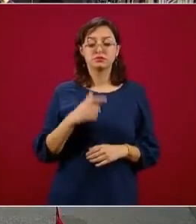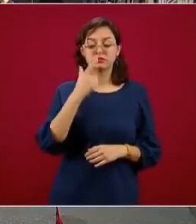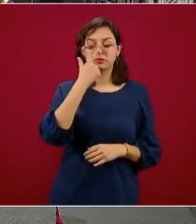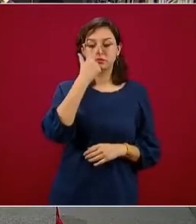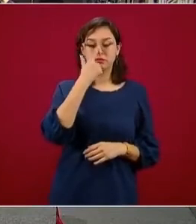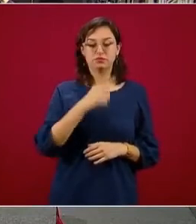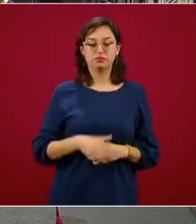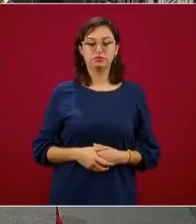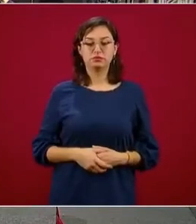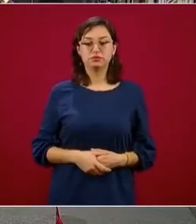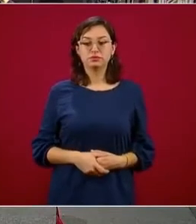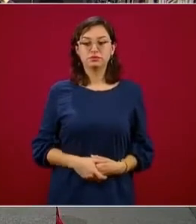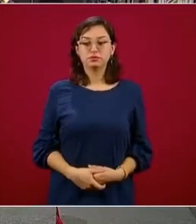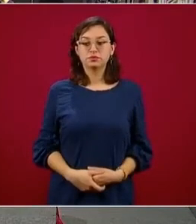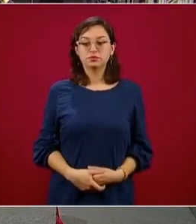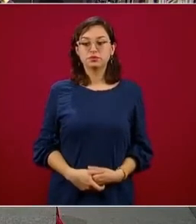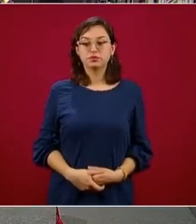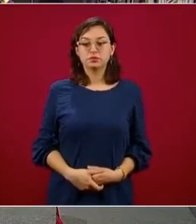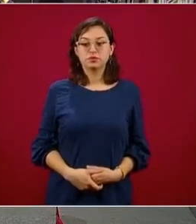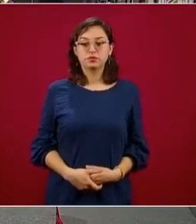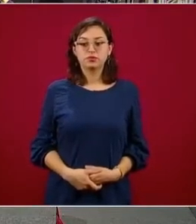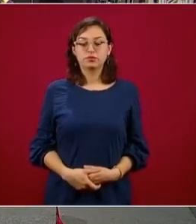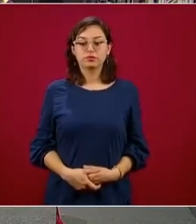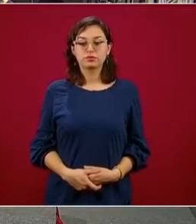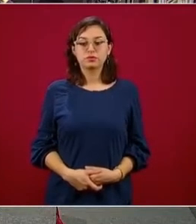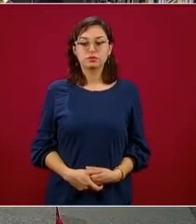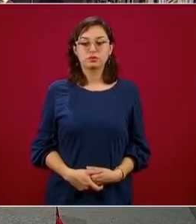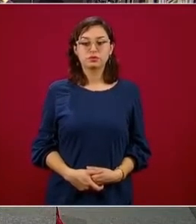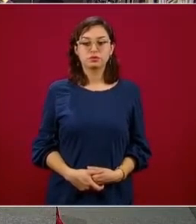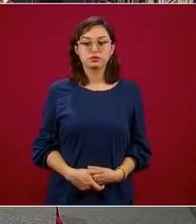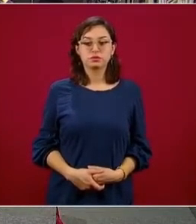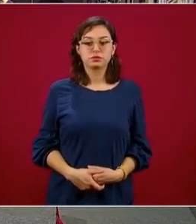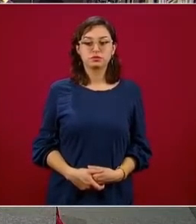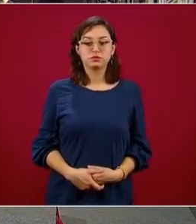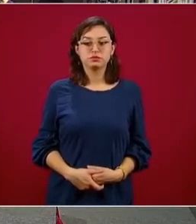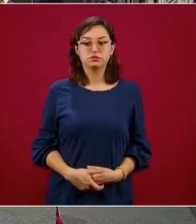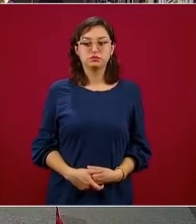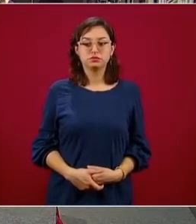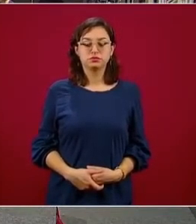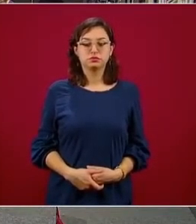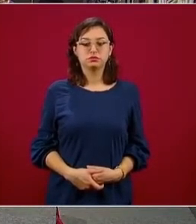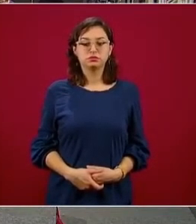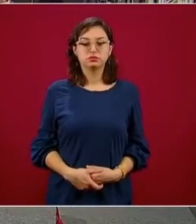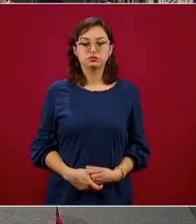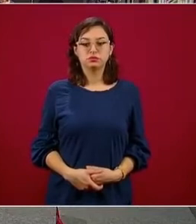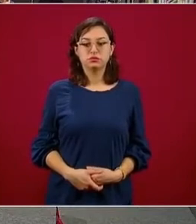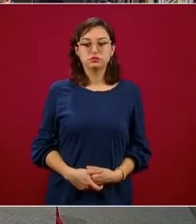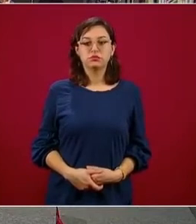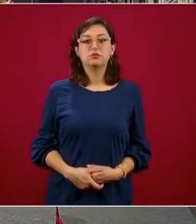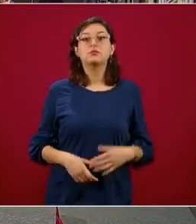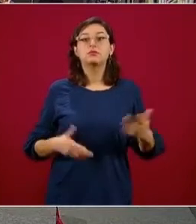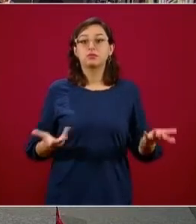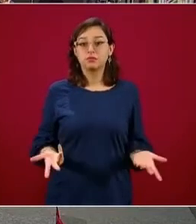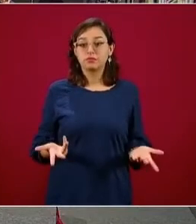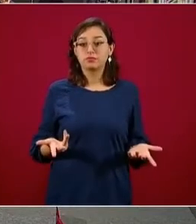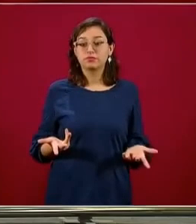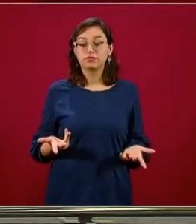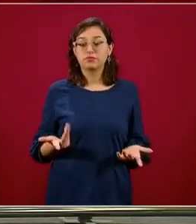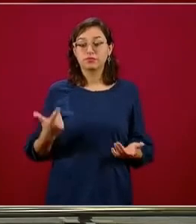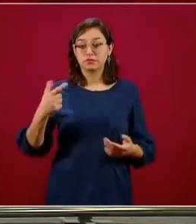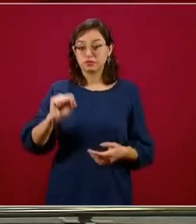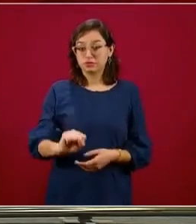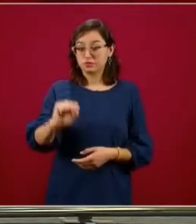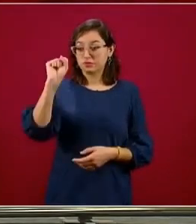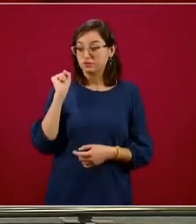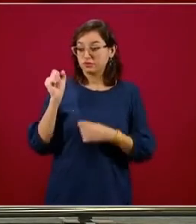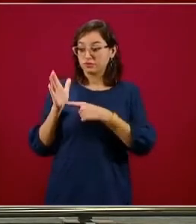Por enfermedades respiratorias agudas graves hasta mayo de 2020. cuando llegue el bloque de mayo. El que presentamos fue